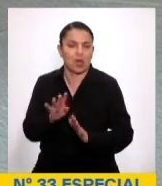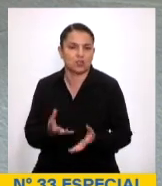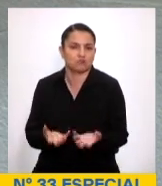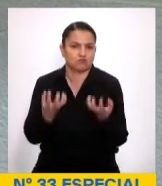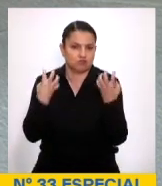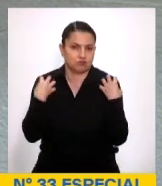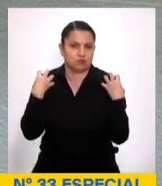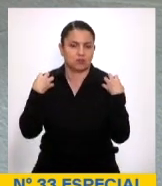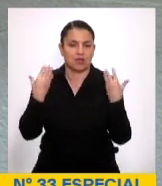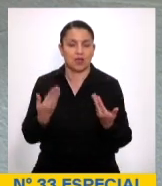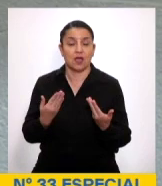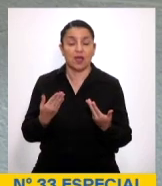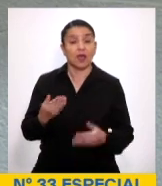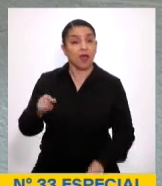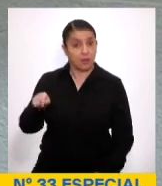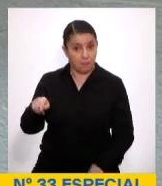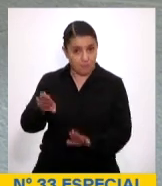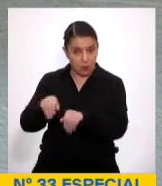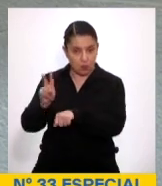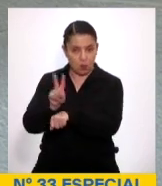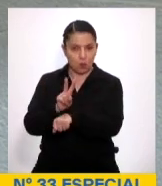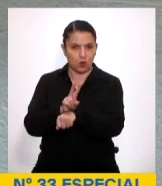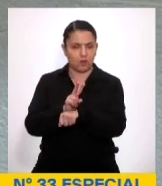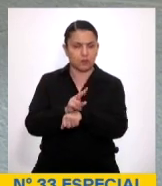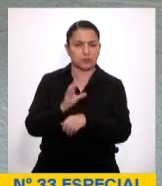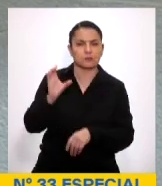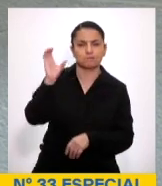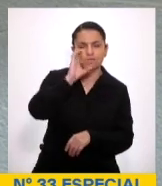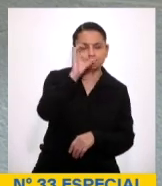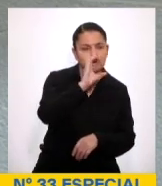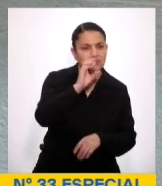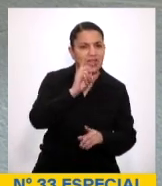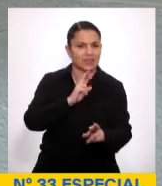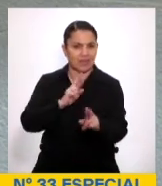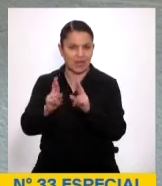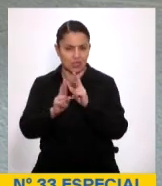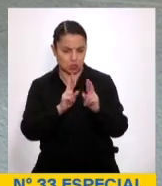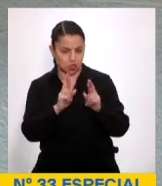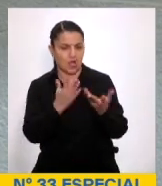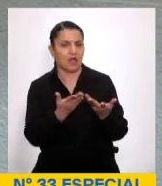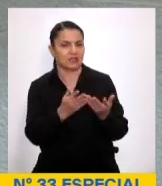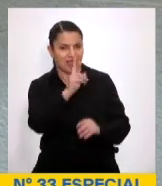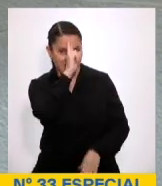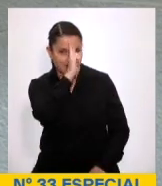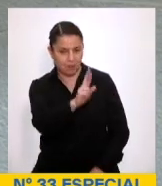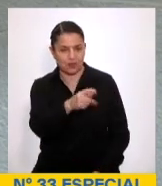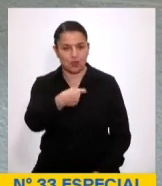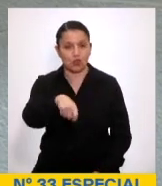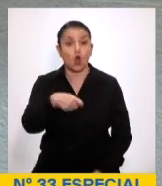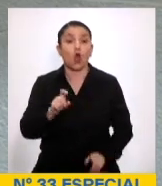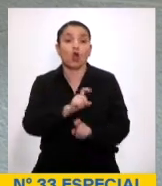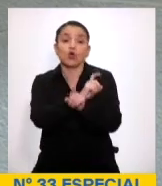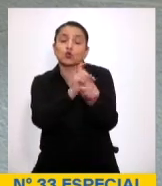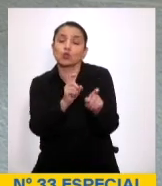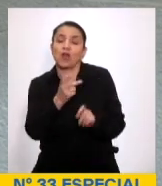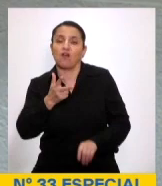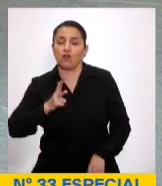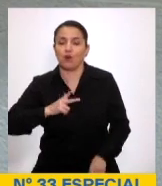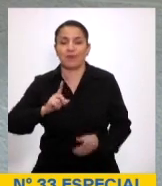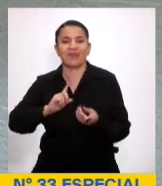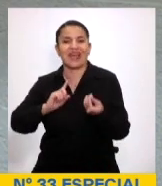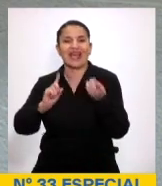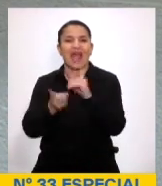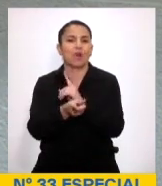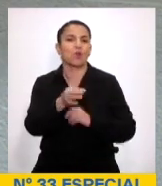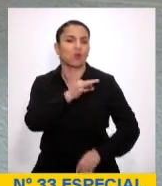el propio hgin buscaba siempre relacionarse con el mayor respeto al senado llegando incluso a consultar formalmente los cambios de